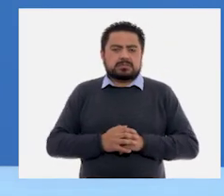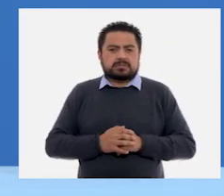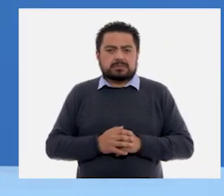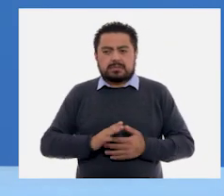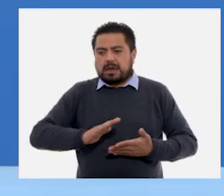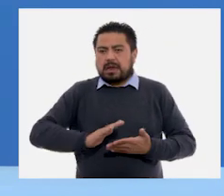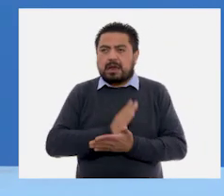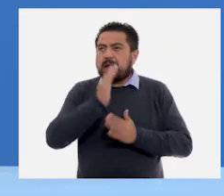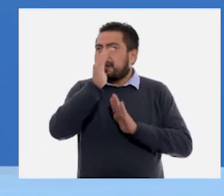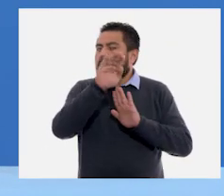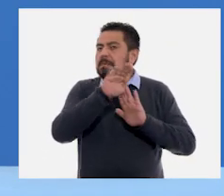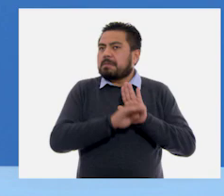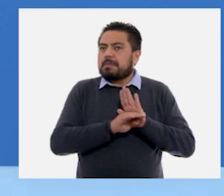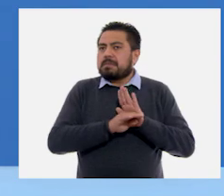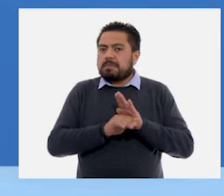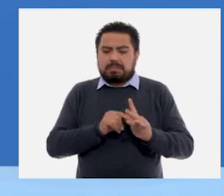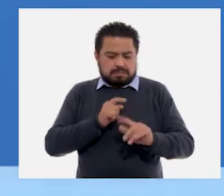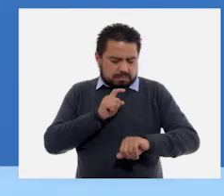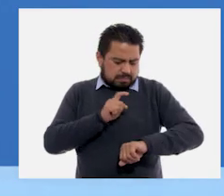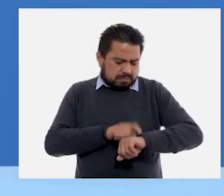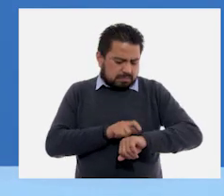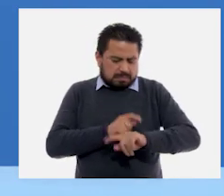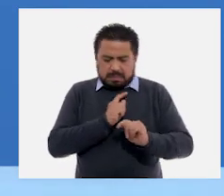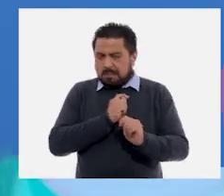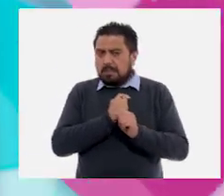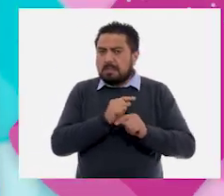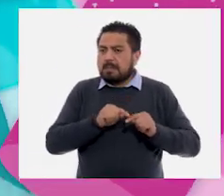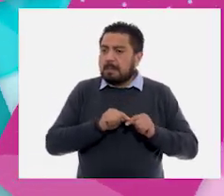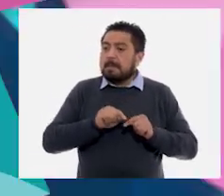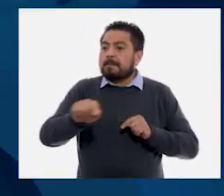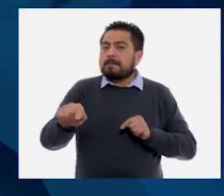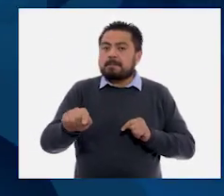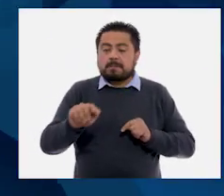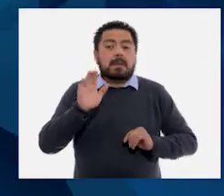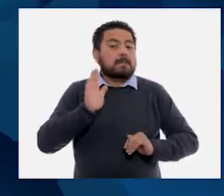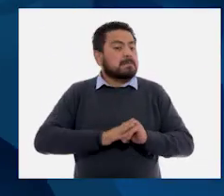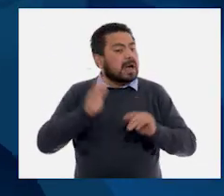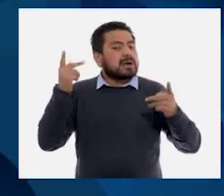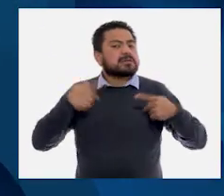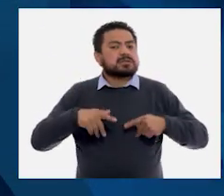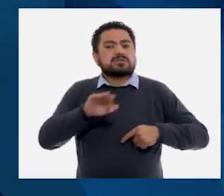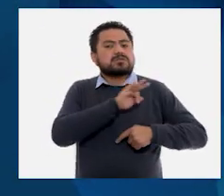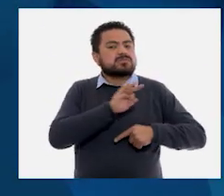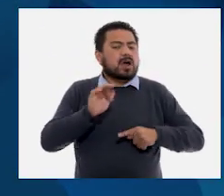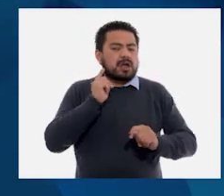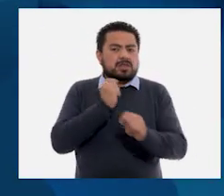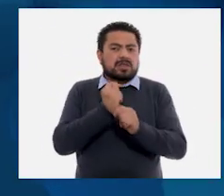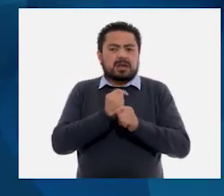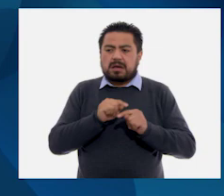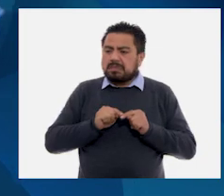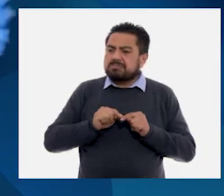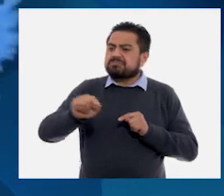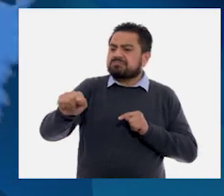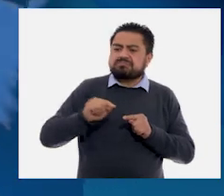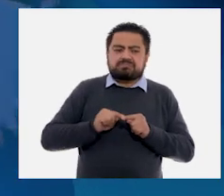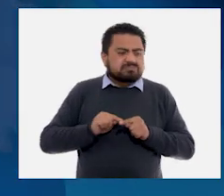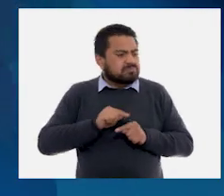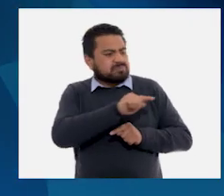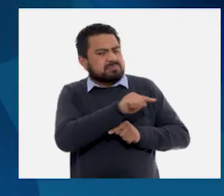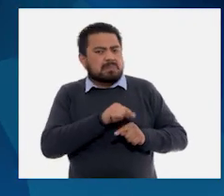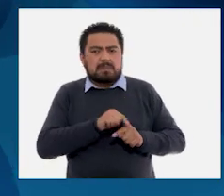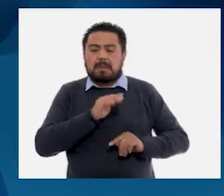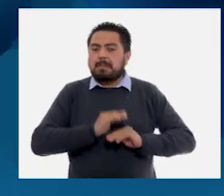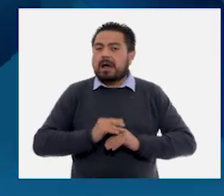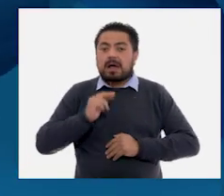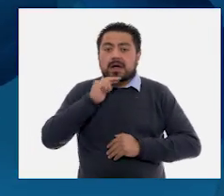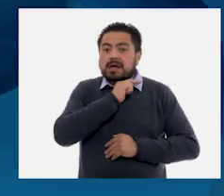además redujo los tiempos de traslado. Así, más personas podrían moverse de un lugar a otro mucho